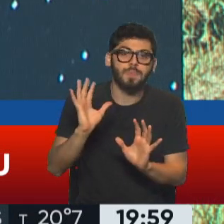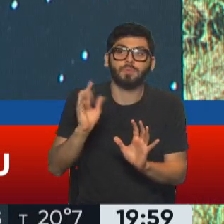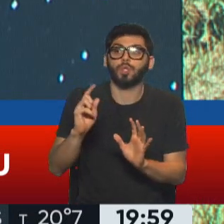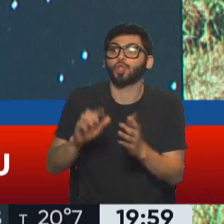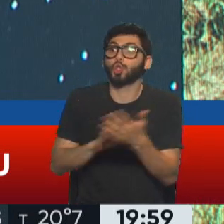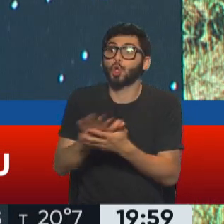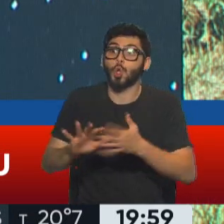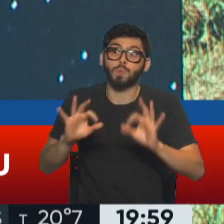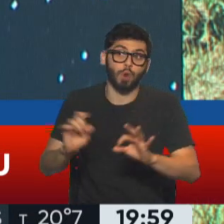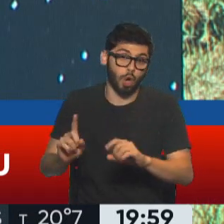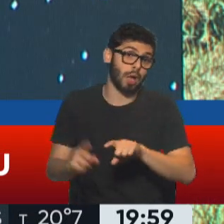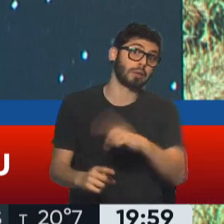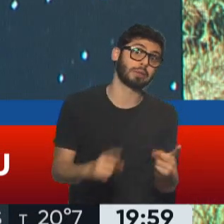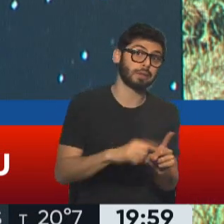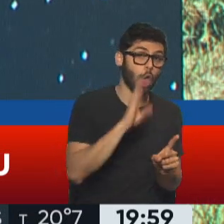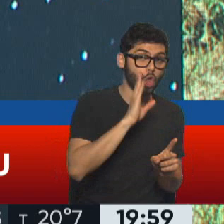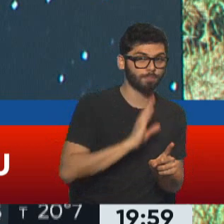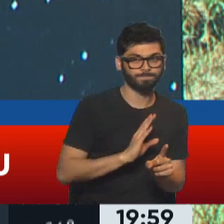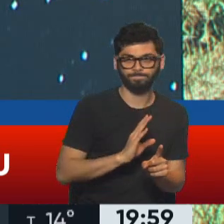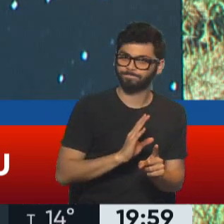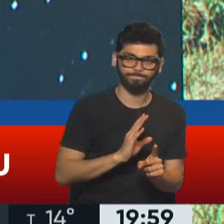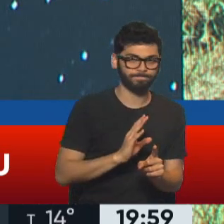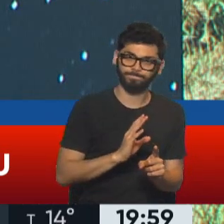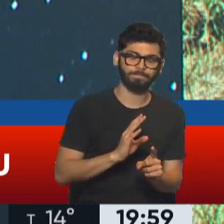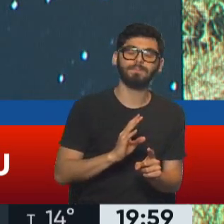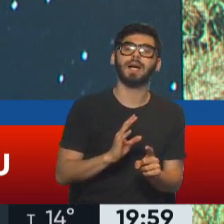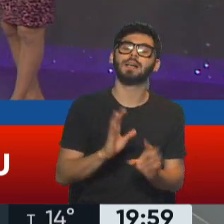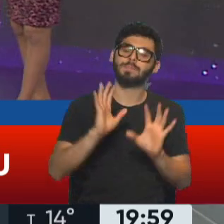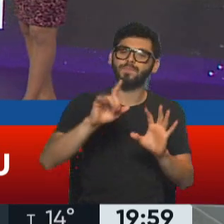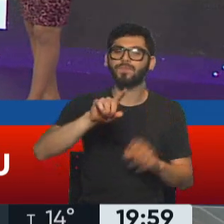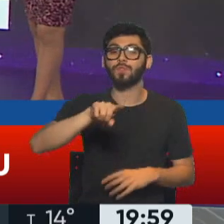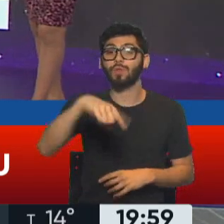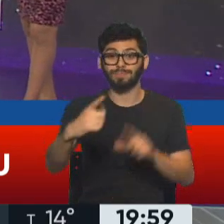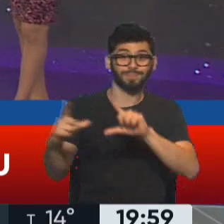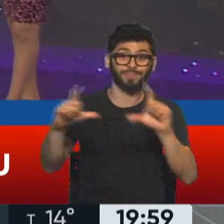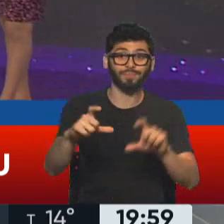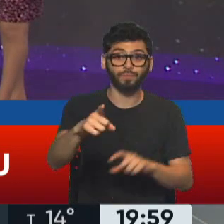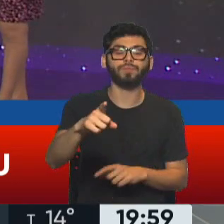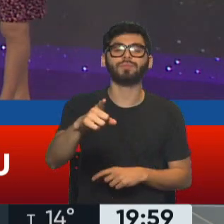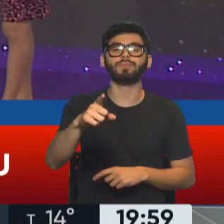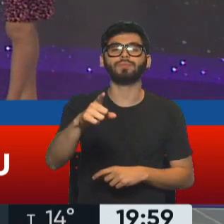respuesta que reciben del lado de los Estados Unidos, ¿no? Vamos a la siguiente imagen, y en